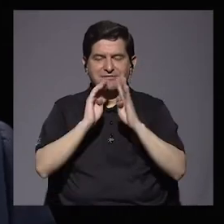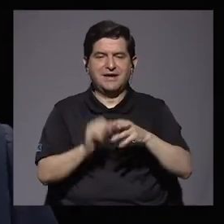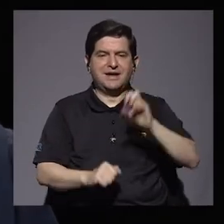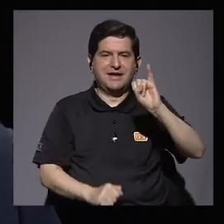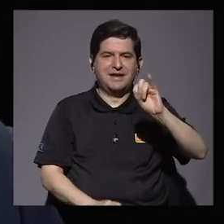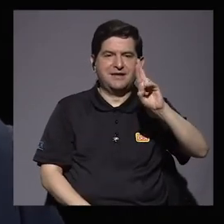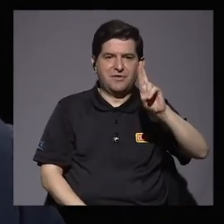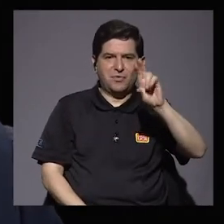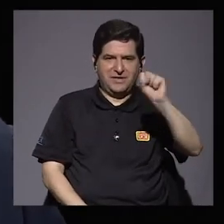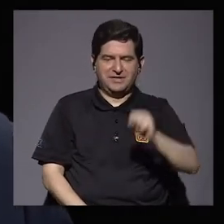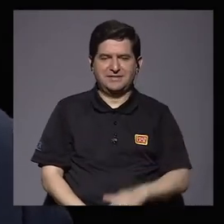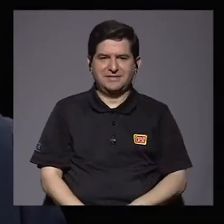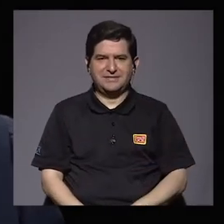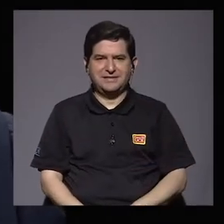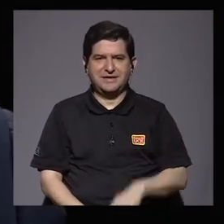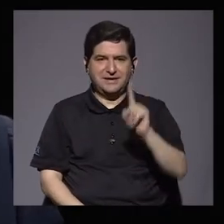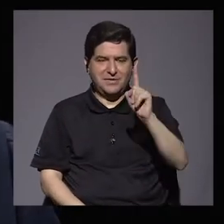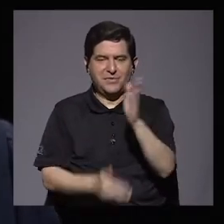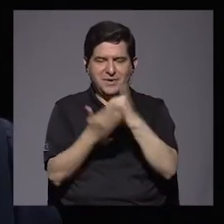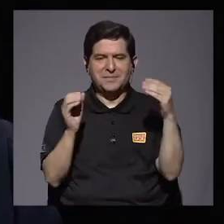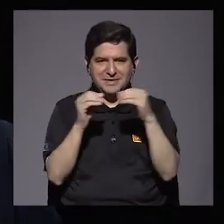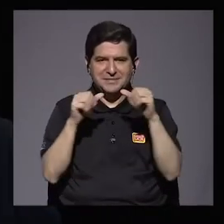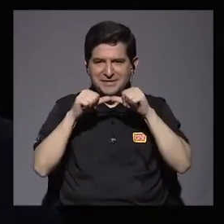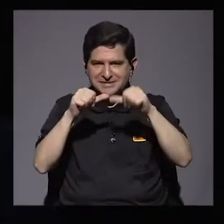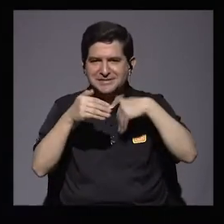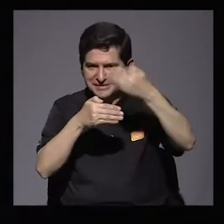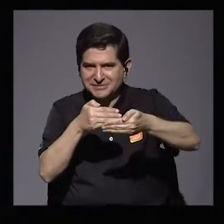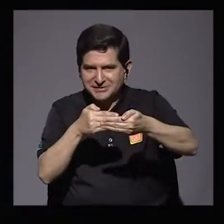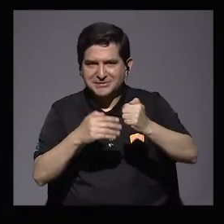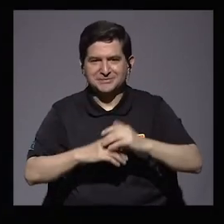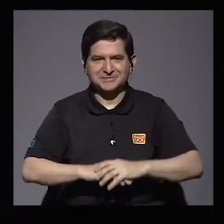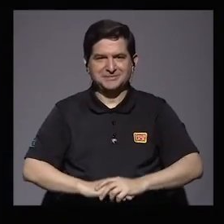Inés Revuelta. Nos queda un bloque más.